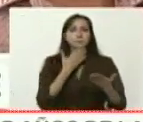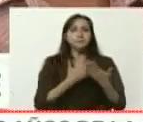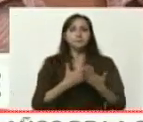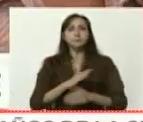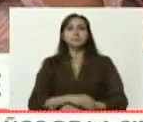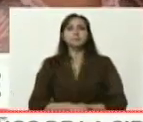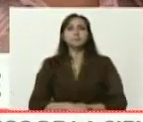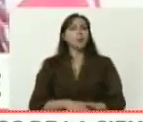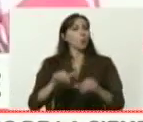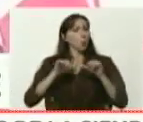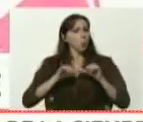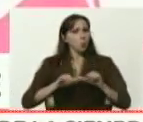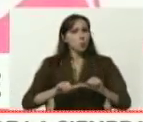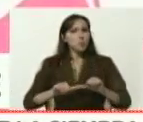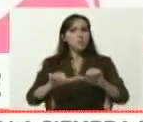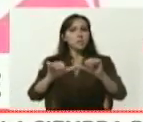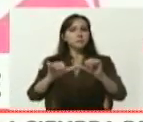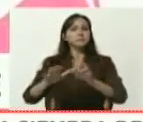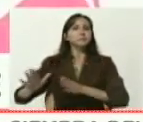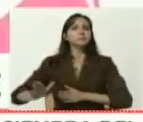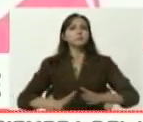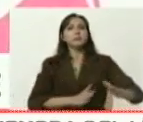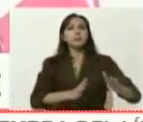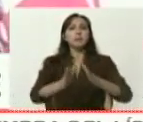por seguir el camino